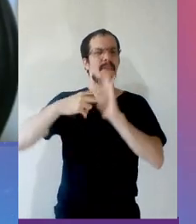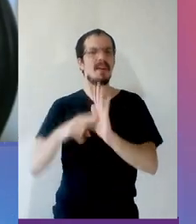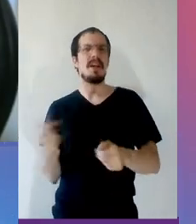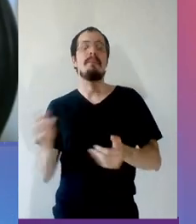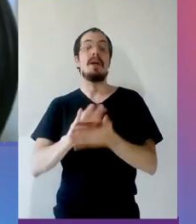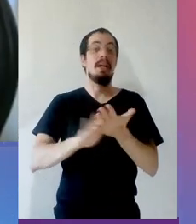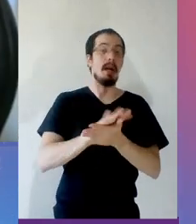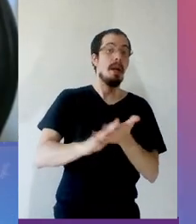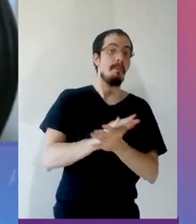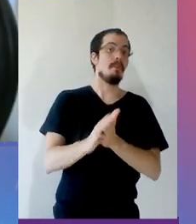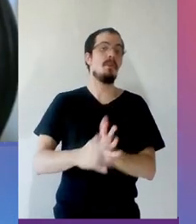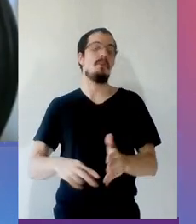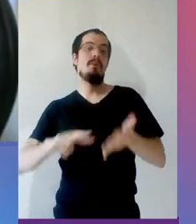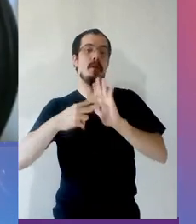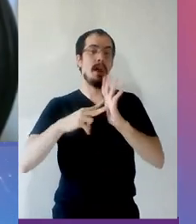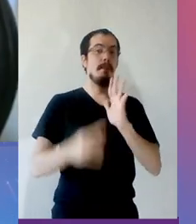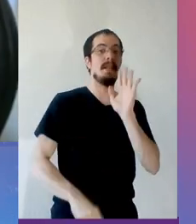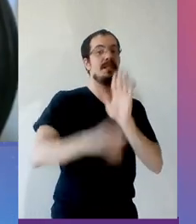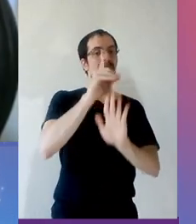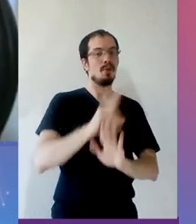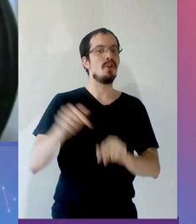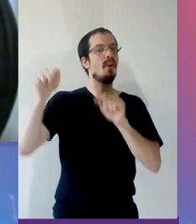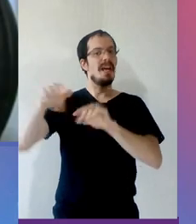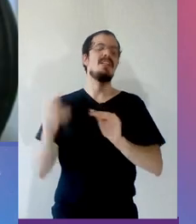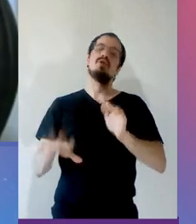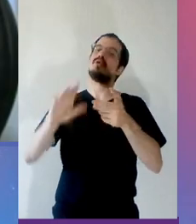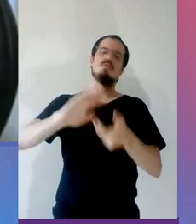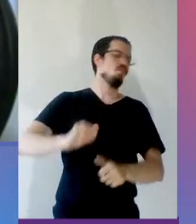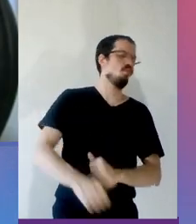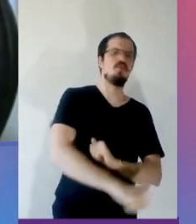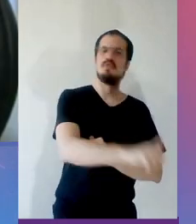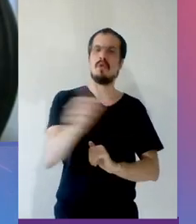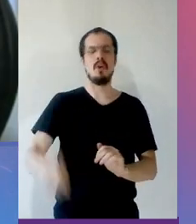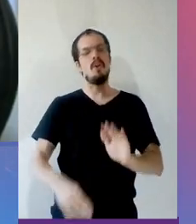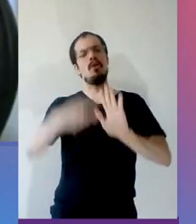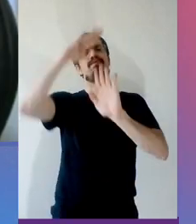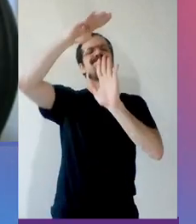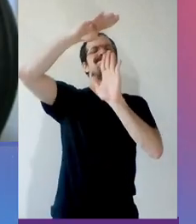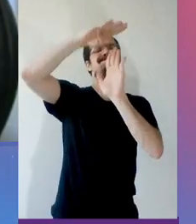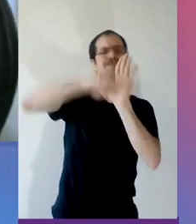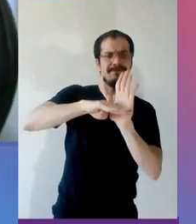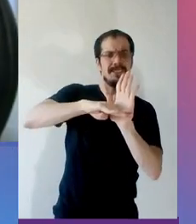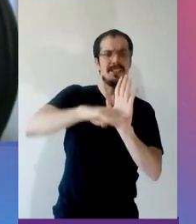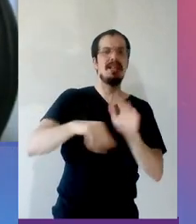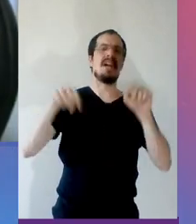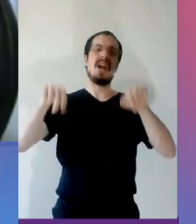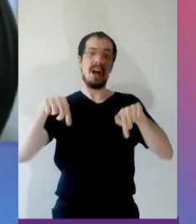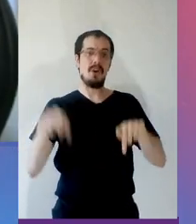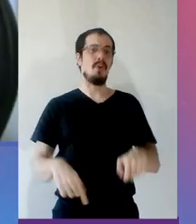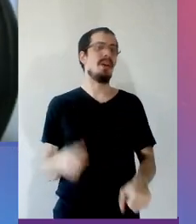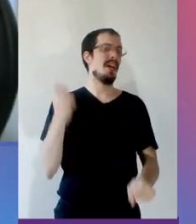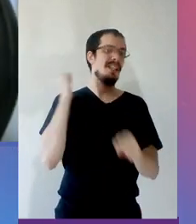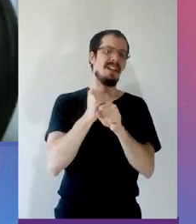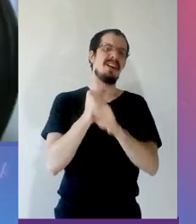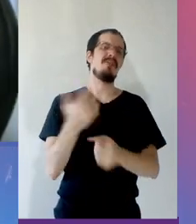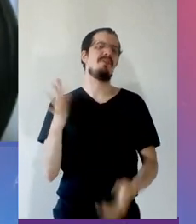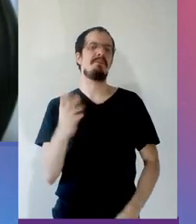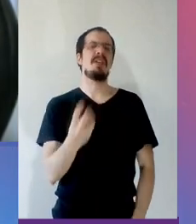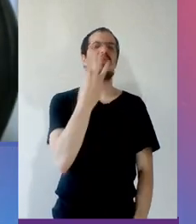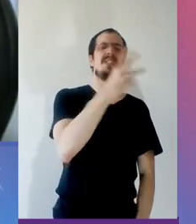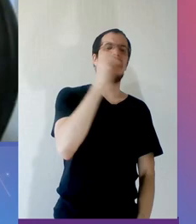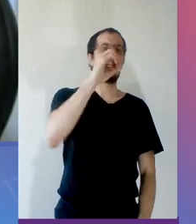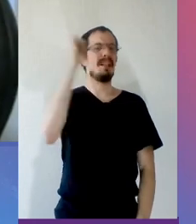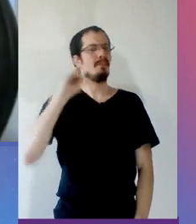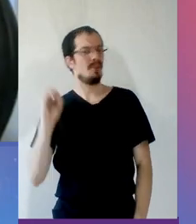prácticamente ha estado reducido a un 30%, más o menos. Y eso considerando que no solo es